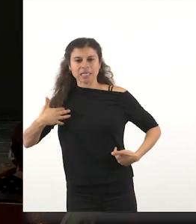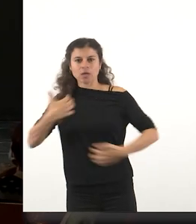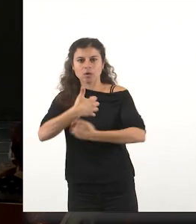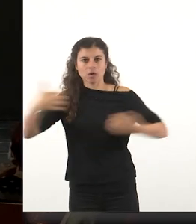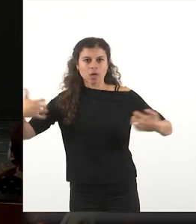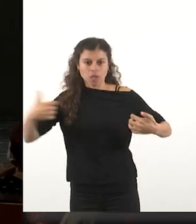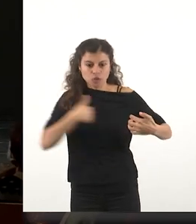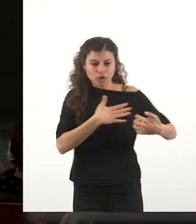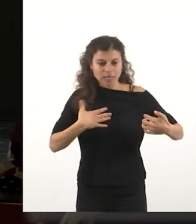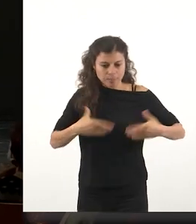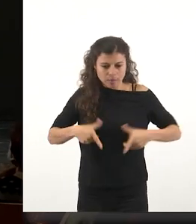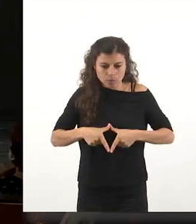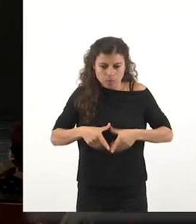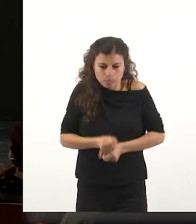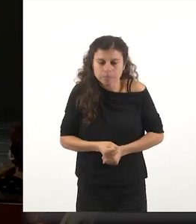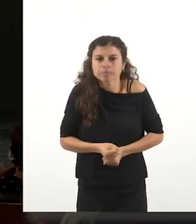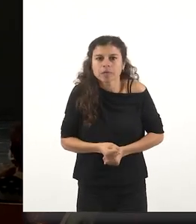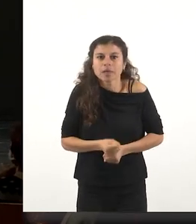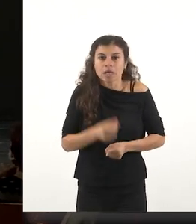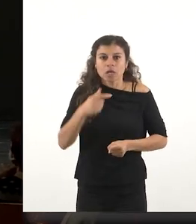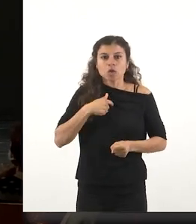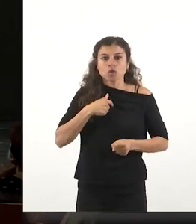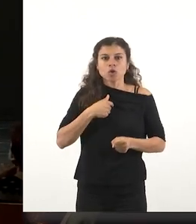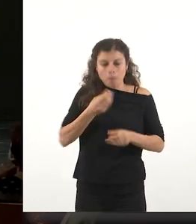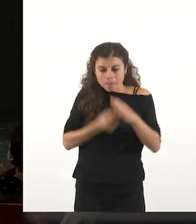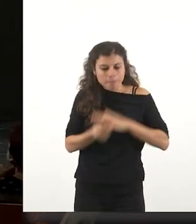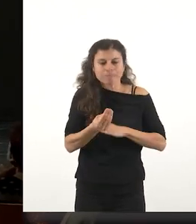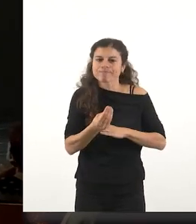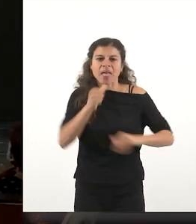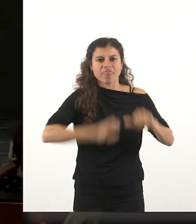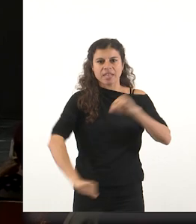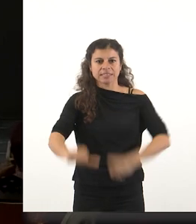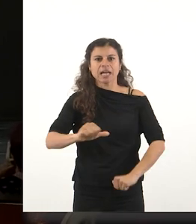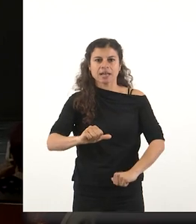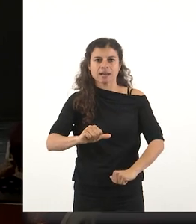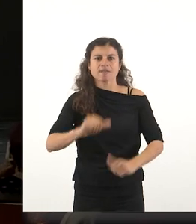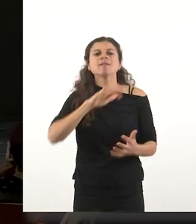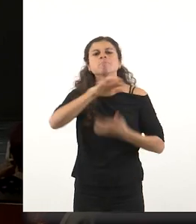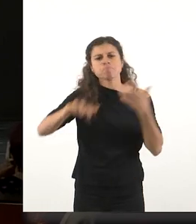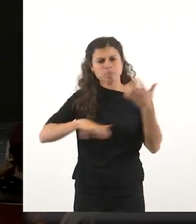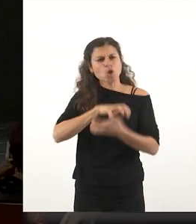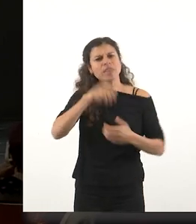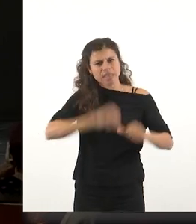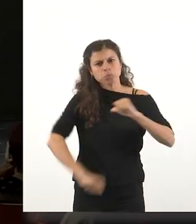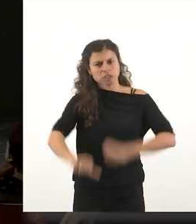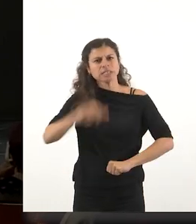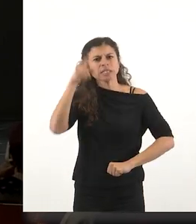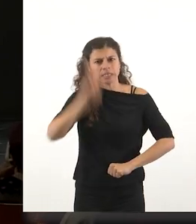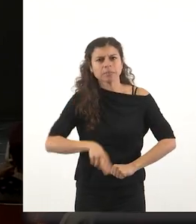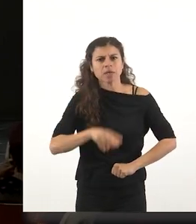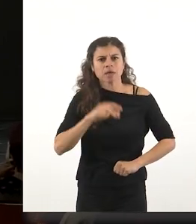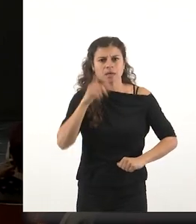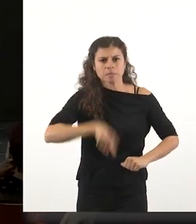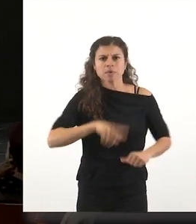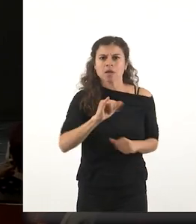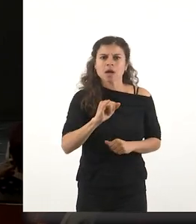Y mi único parto ha sido cesárea. Y más allá de la violencia obstétrica que ejerció sobre mí, porque existe la violencia obstétrica, la